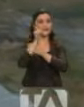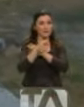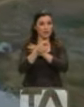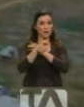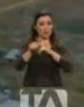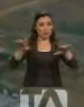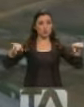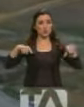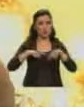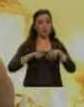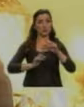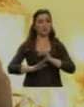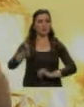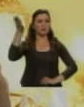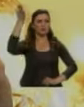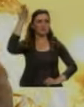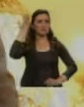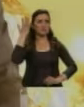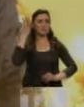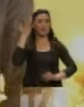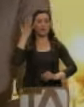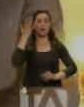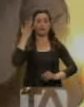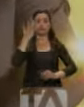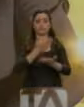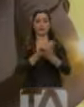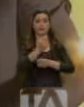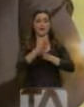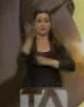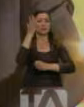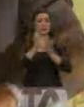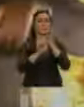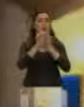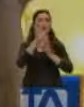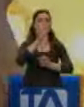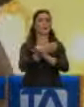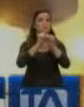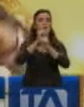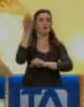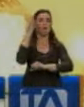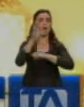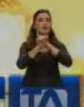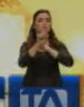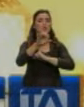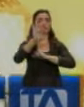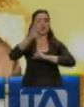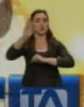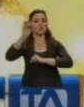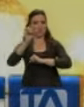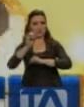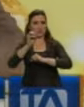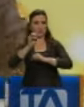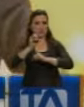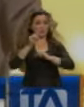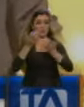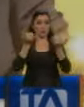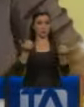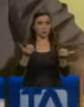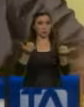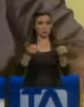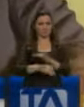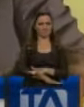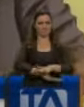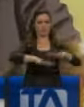terrenos fueron comprados por el Ministerio de Defensa a finales del año 60 para ampliar el actual